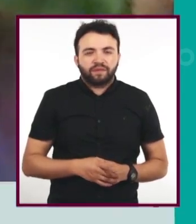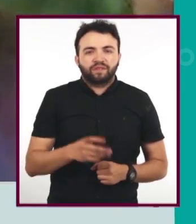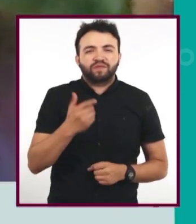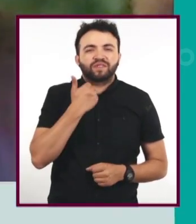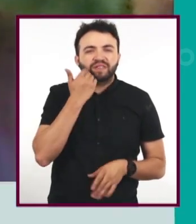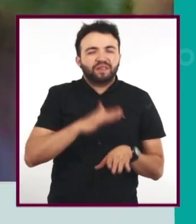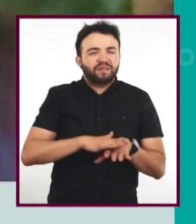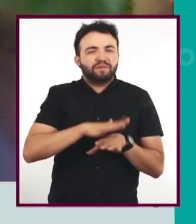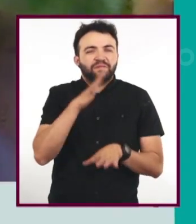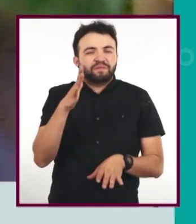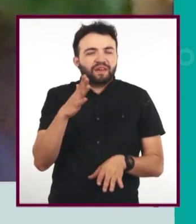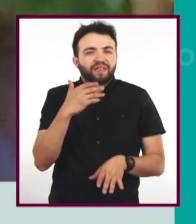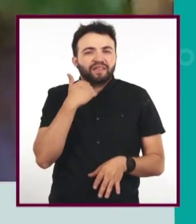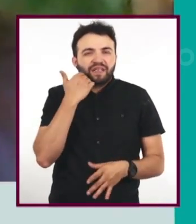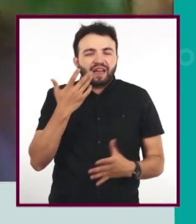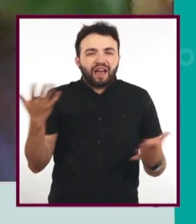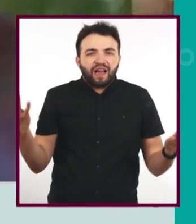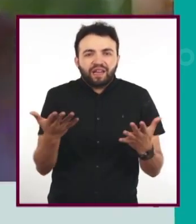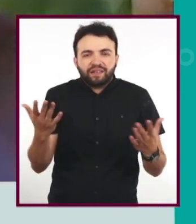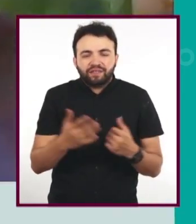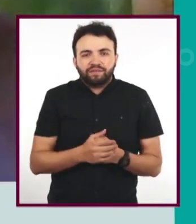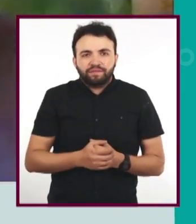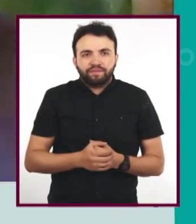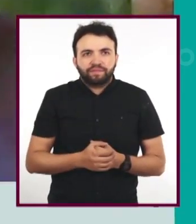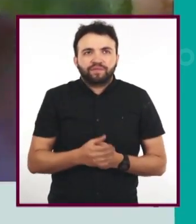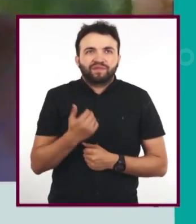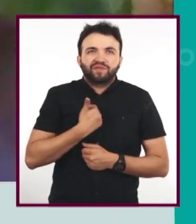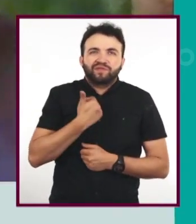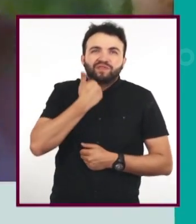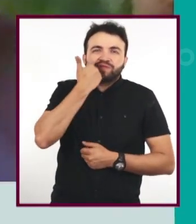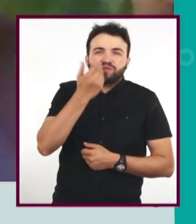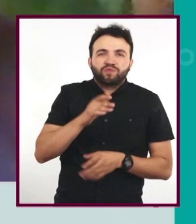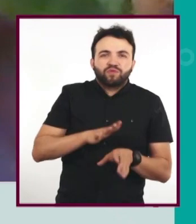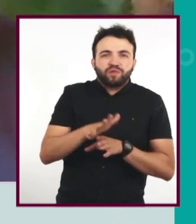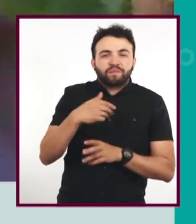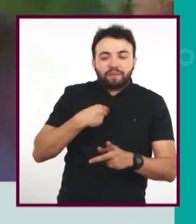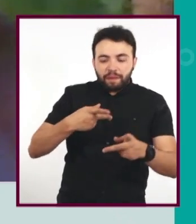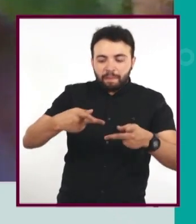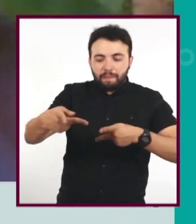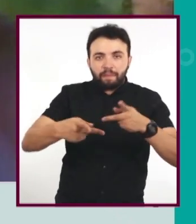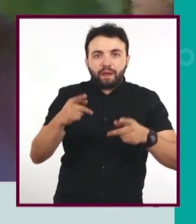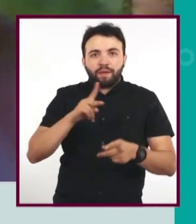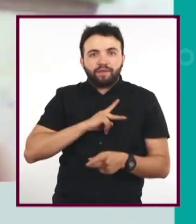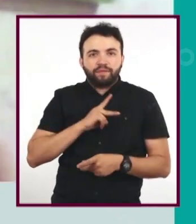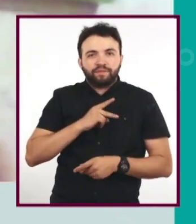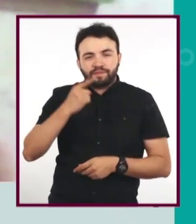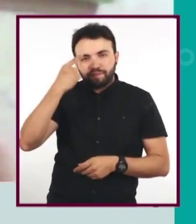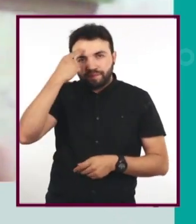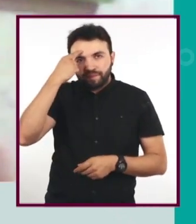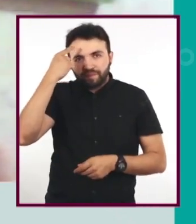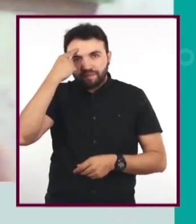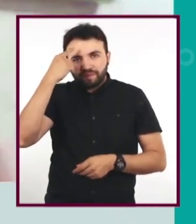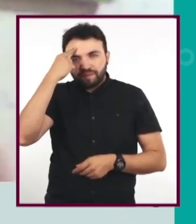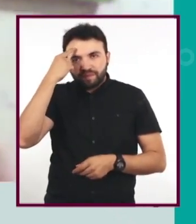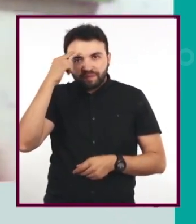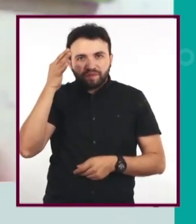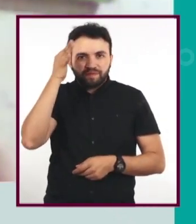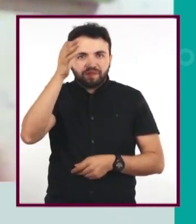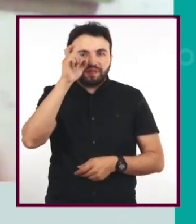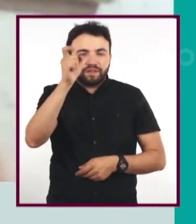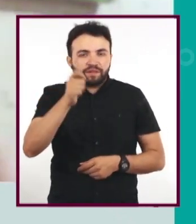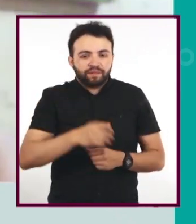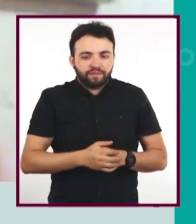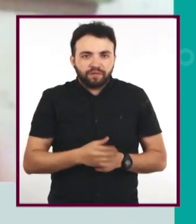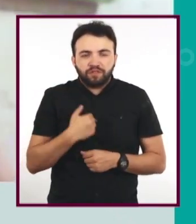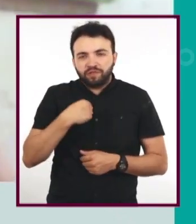Sí, seguir con los planes que yo tenía en mente. Sin duda alguna regresar a las clases presenciales. Me gustaría realizar